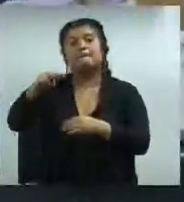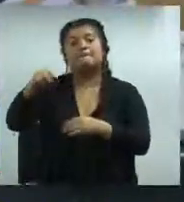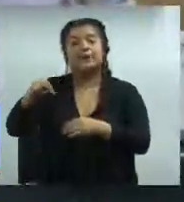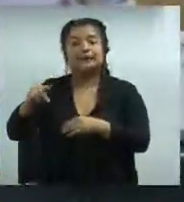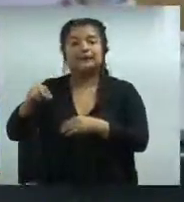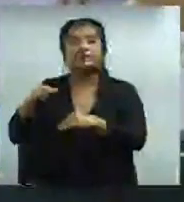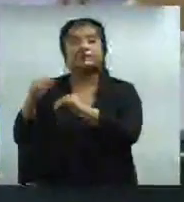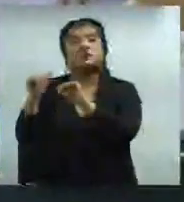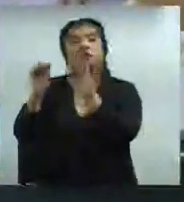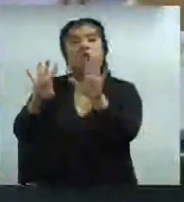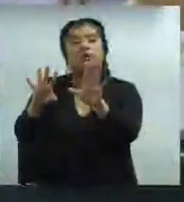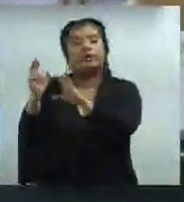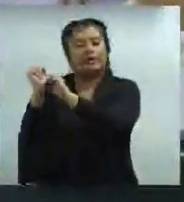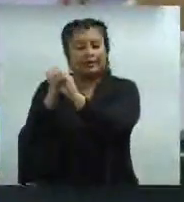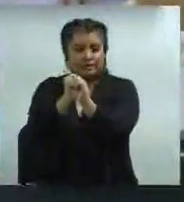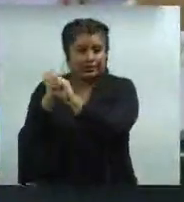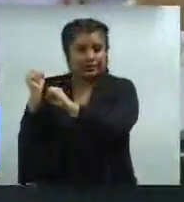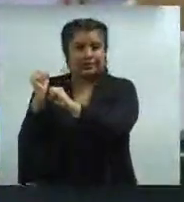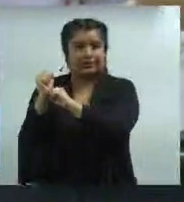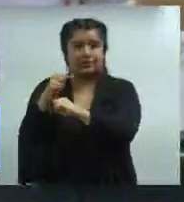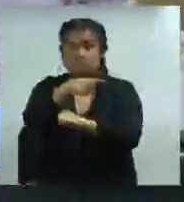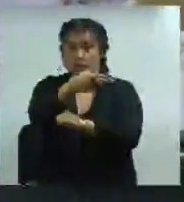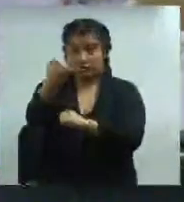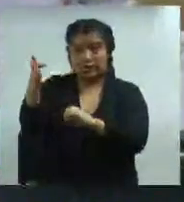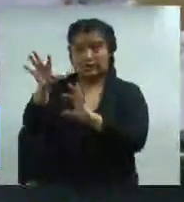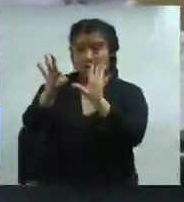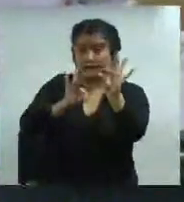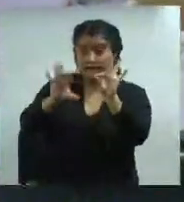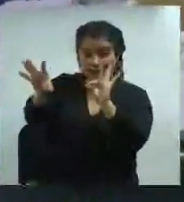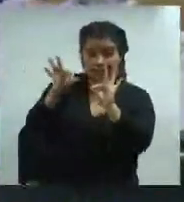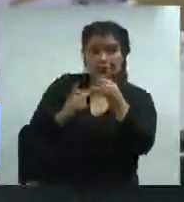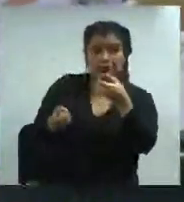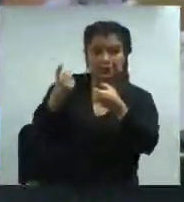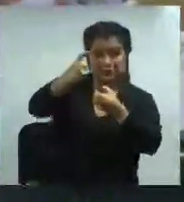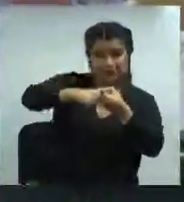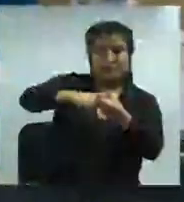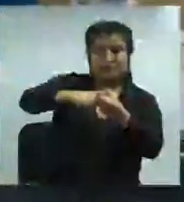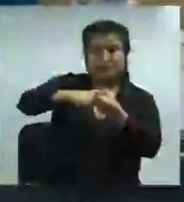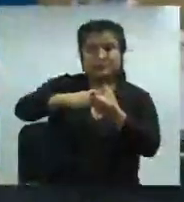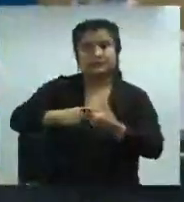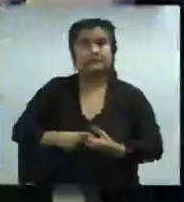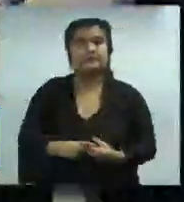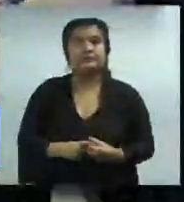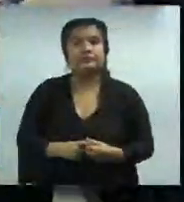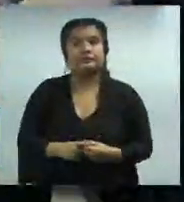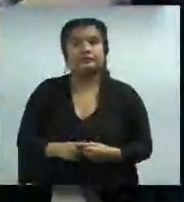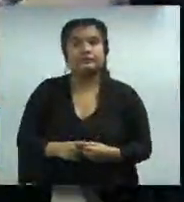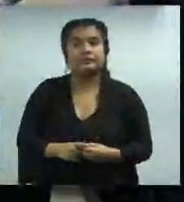14 horas, a donde están cordialmente invitados.